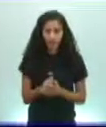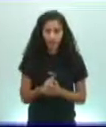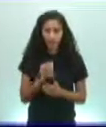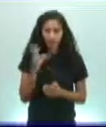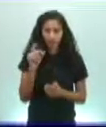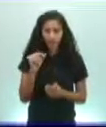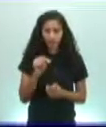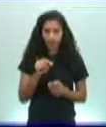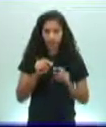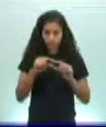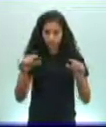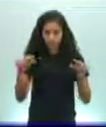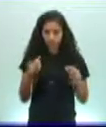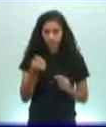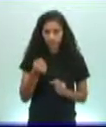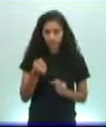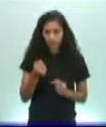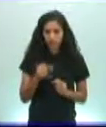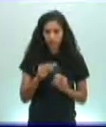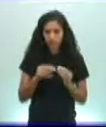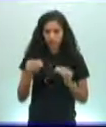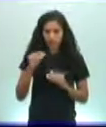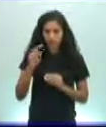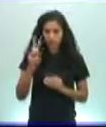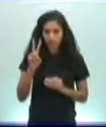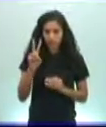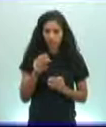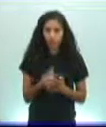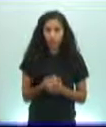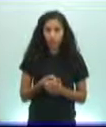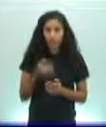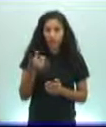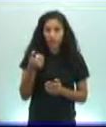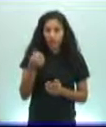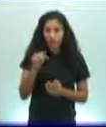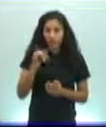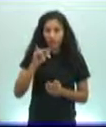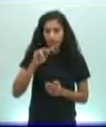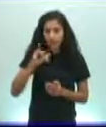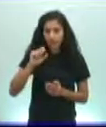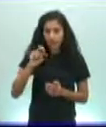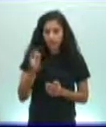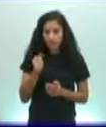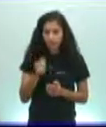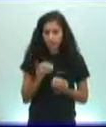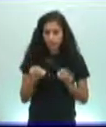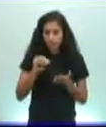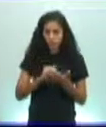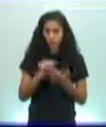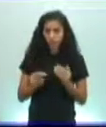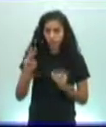ecuación A a la 2, el valor de la arista al cuadrado.